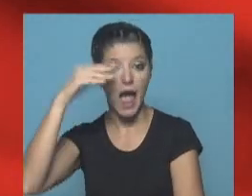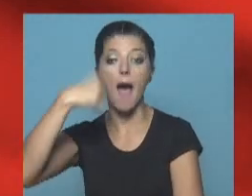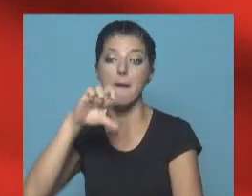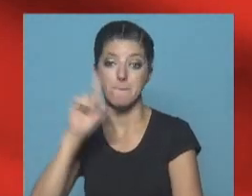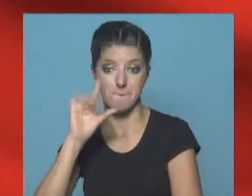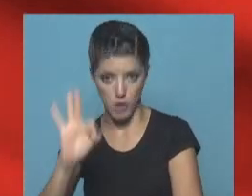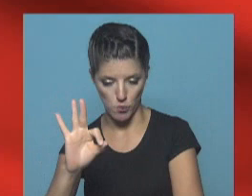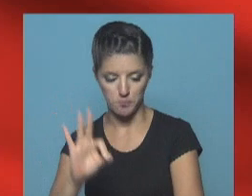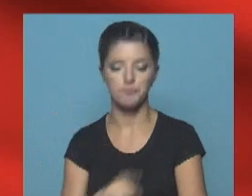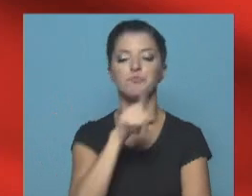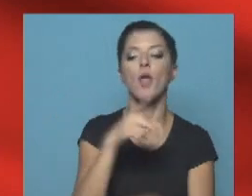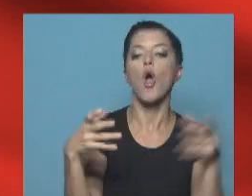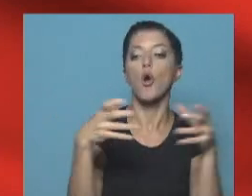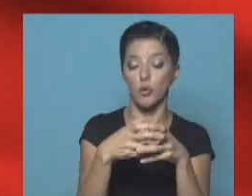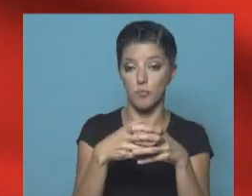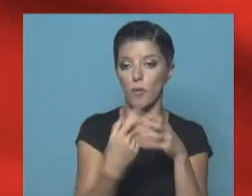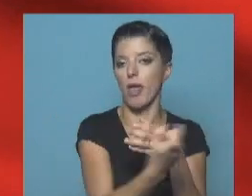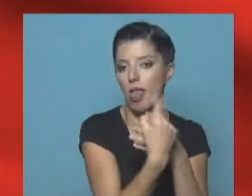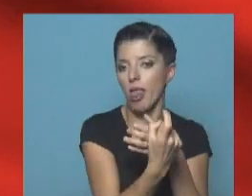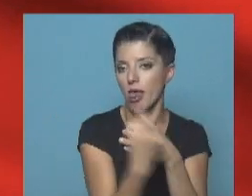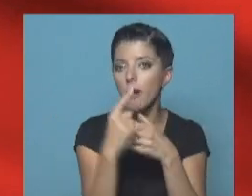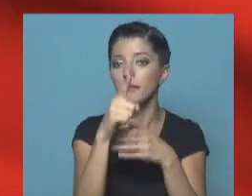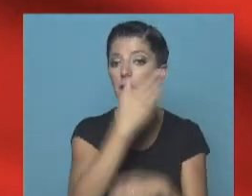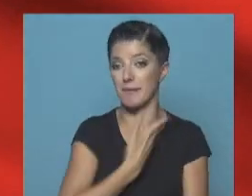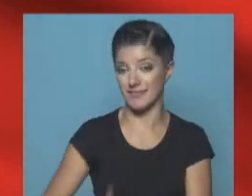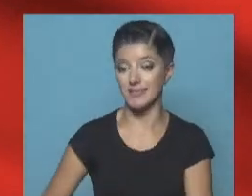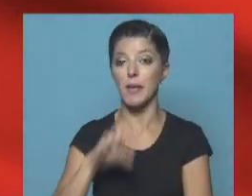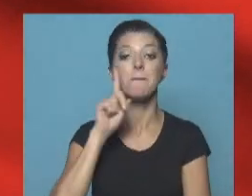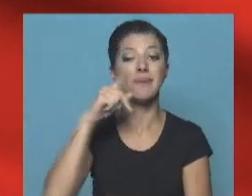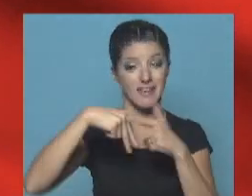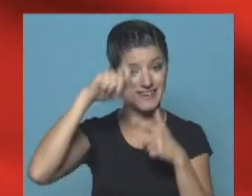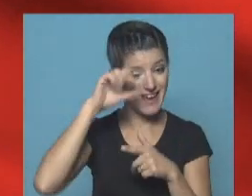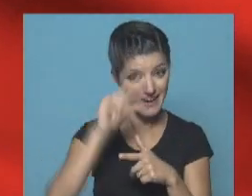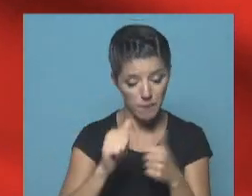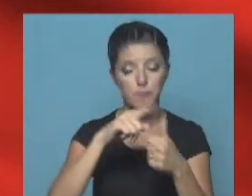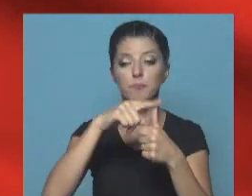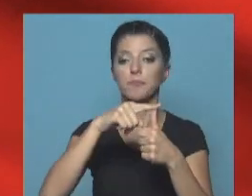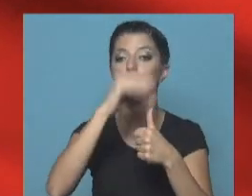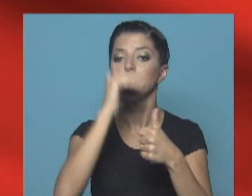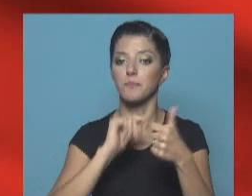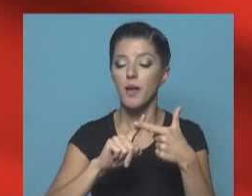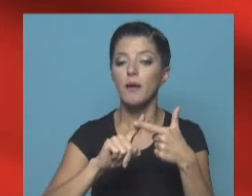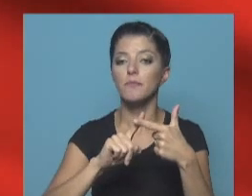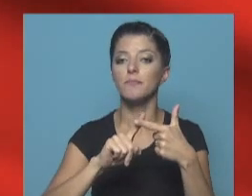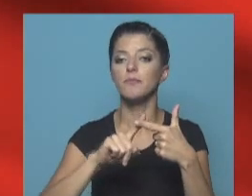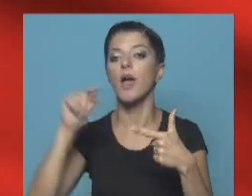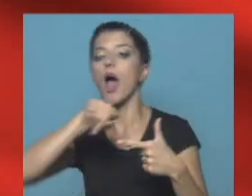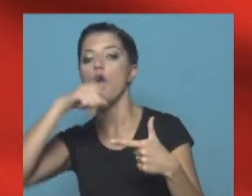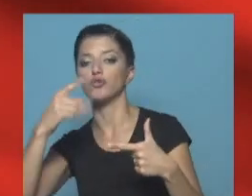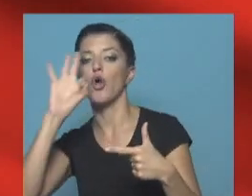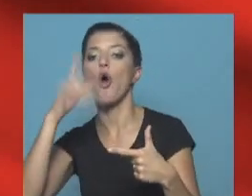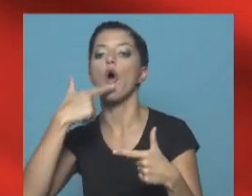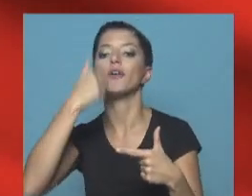el caso del partido y la coalición del presidente de Piñera lo tenemos a Piñera tenemos a Manuel José os de